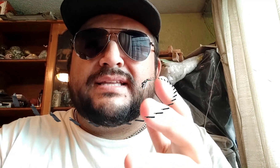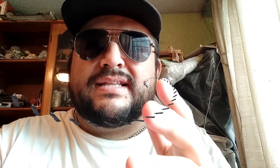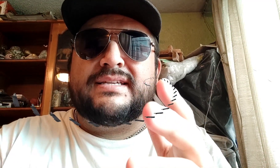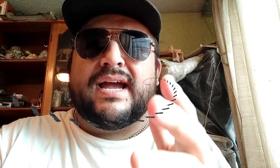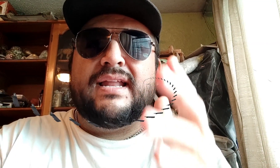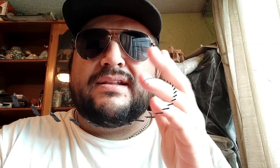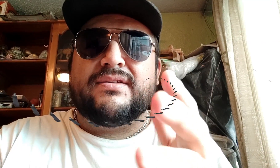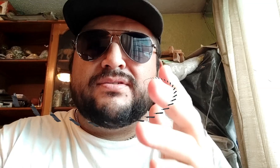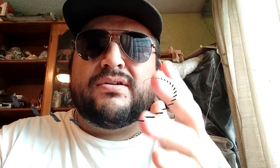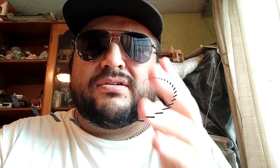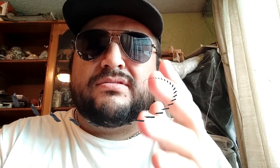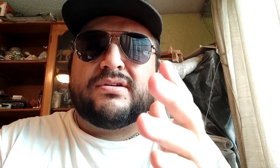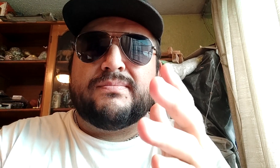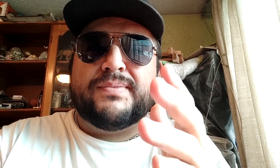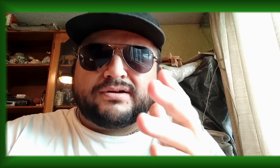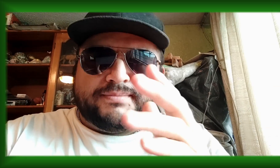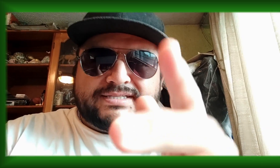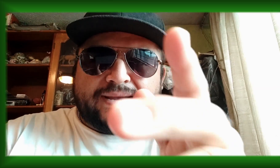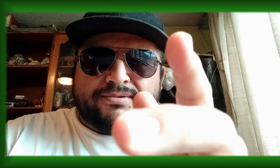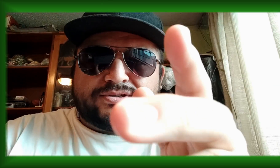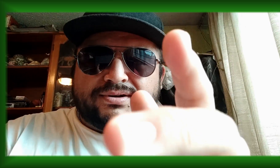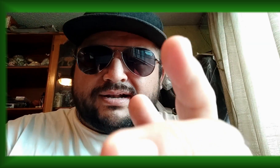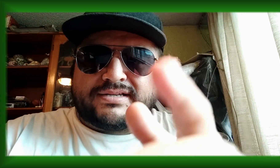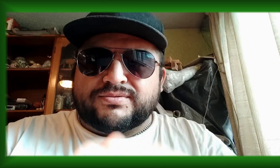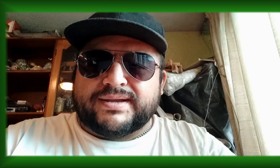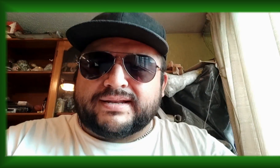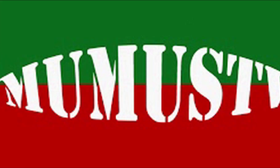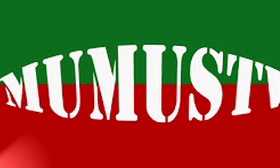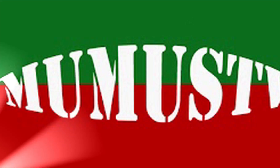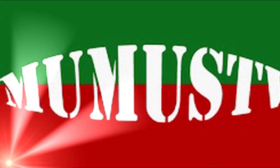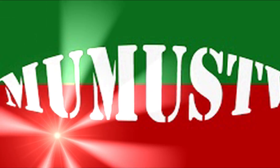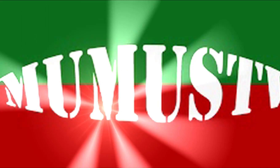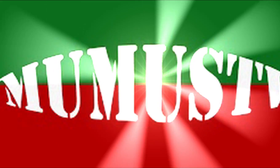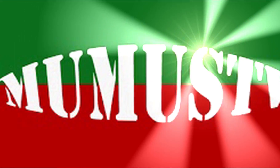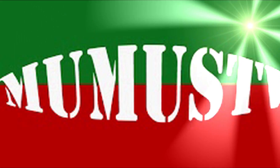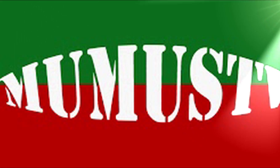Avión presidencial y reunión con Trump. Comenzamos con el resumen.